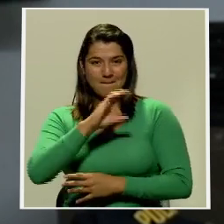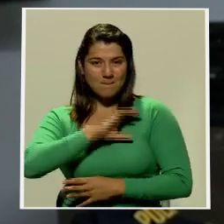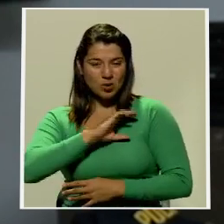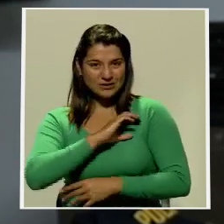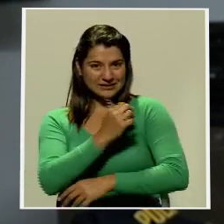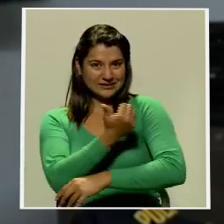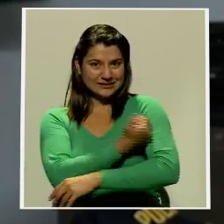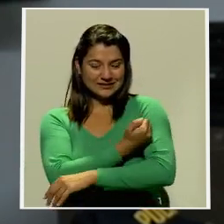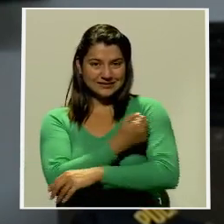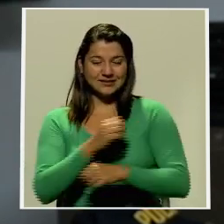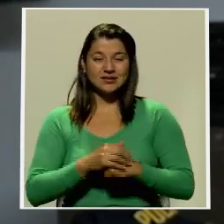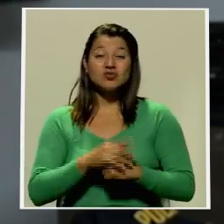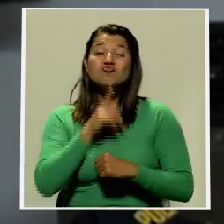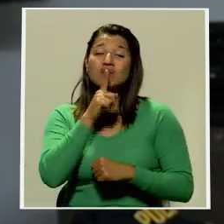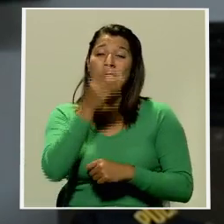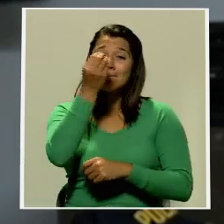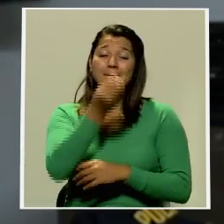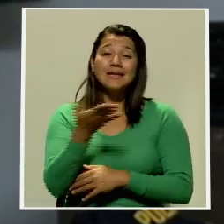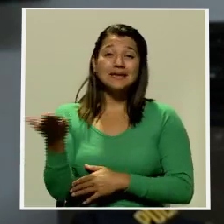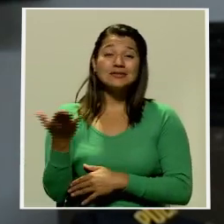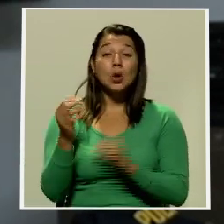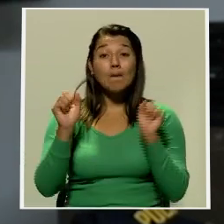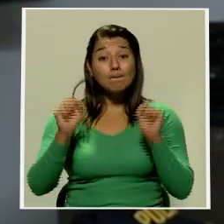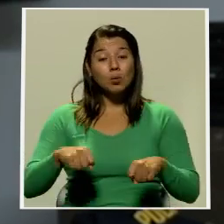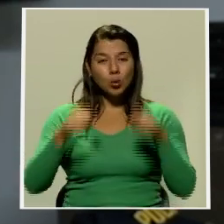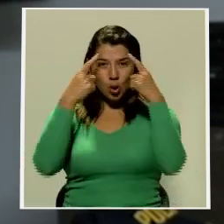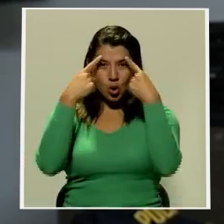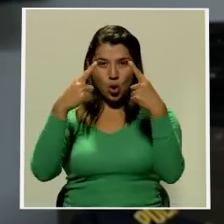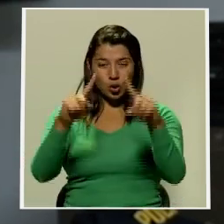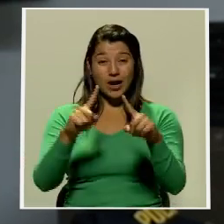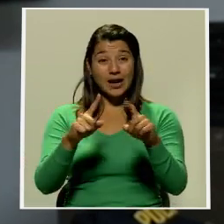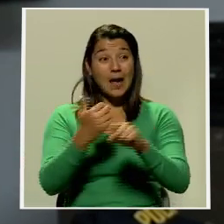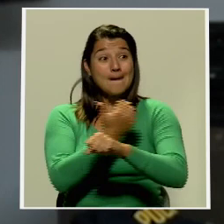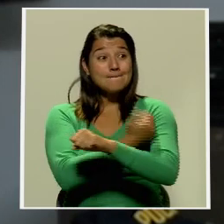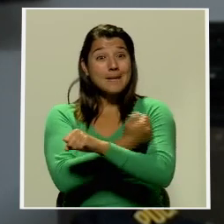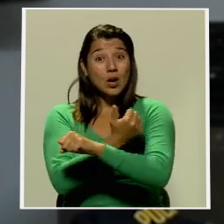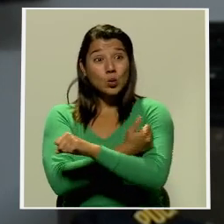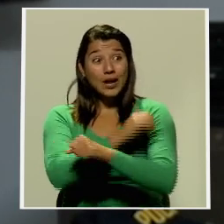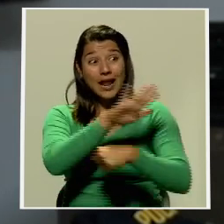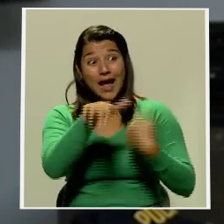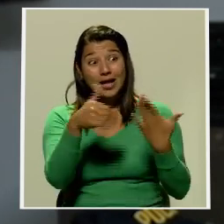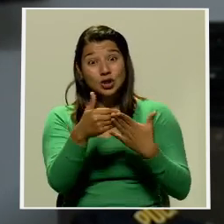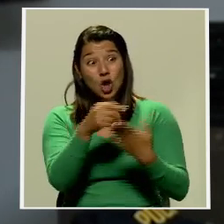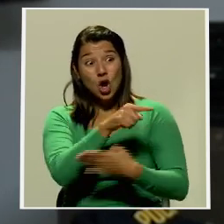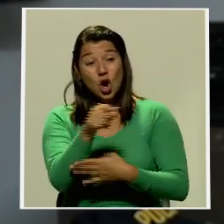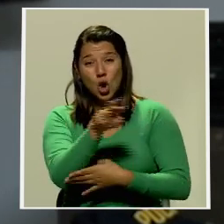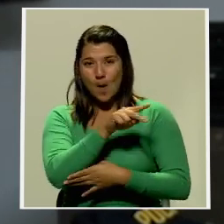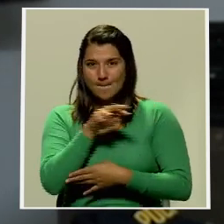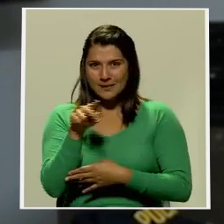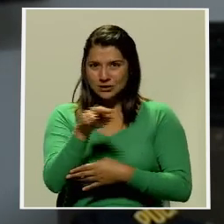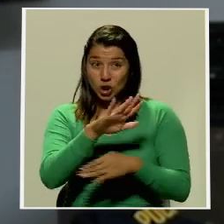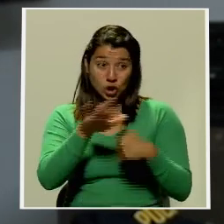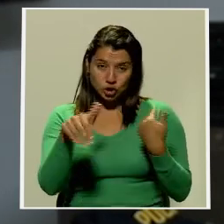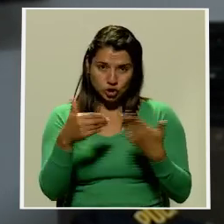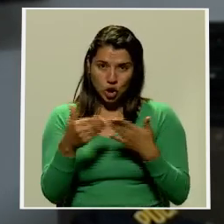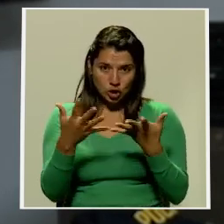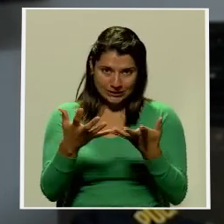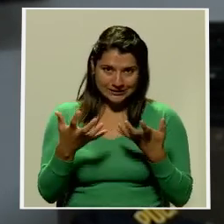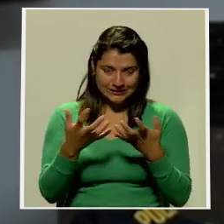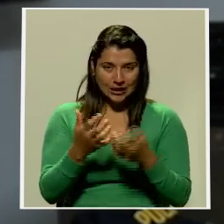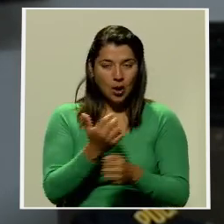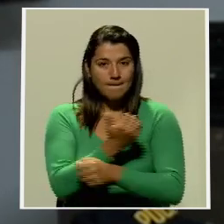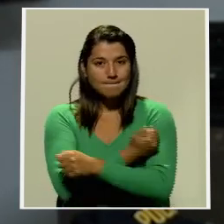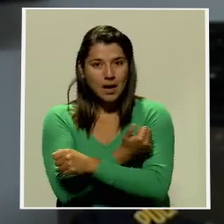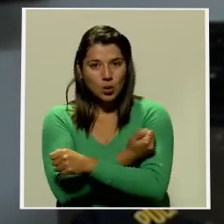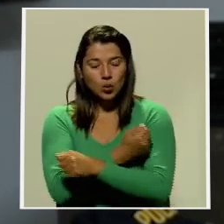todos los compañeros. Una bendición que se pudo lograr vacunar a todos los compañeros, a todos los que quisieron vacunarse